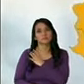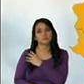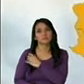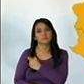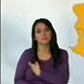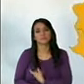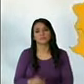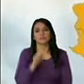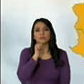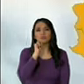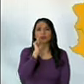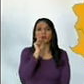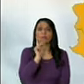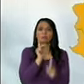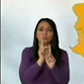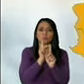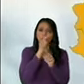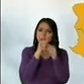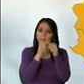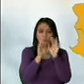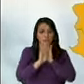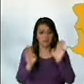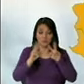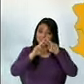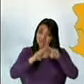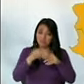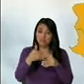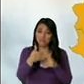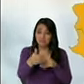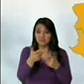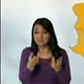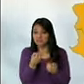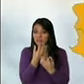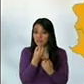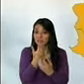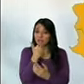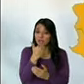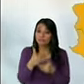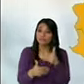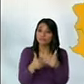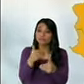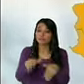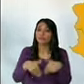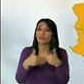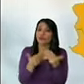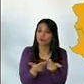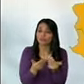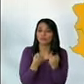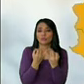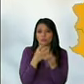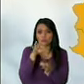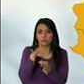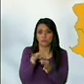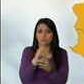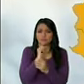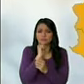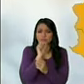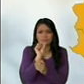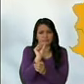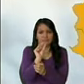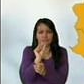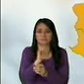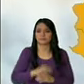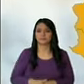y medio. Seguiremos revisando periódicamente para que usted esté bien informado y saber cómo van el conteo cuando ya falta realmente muy